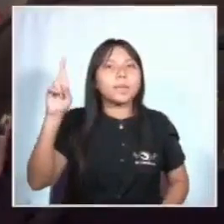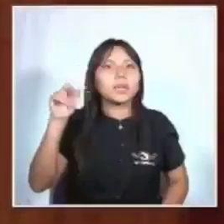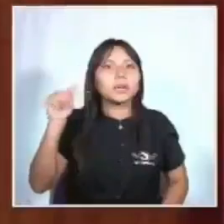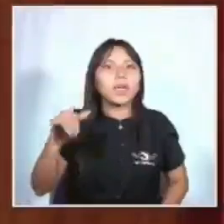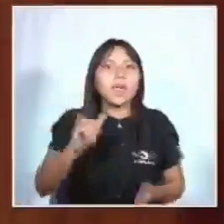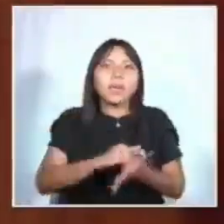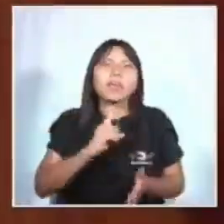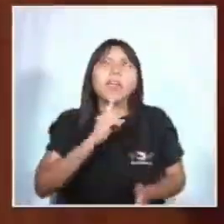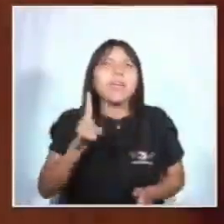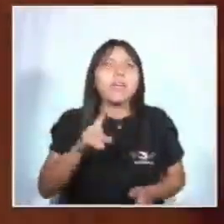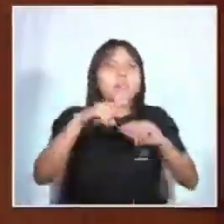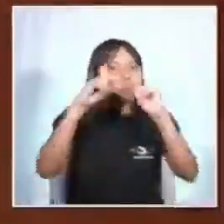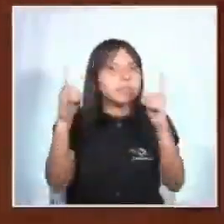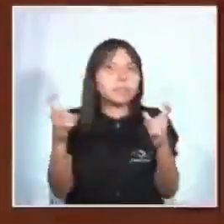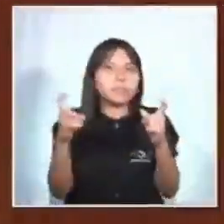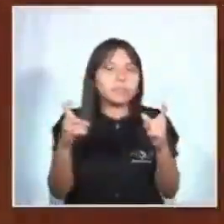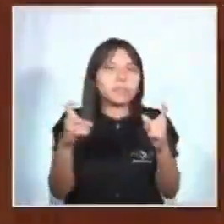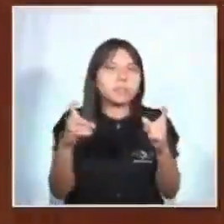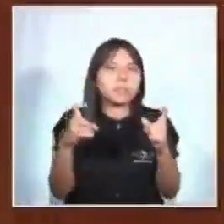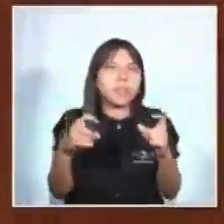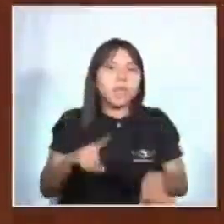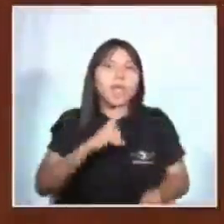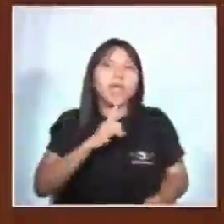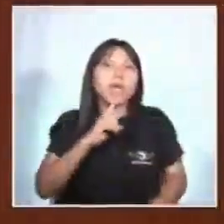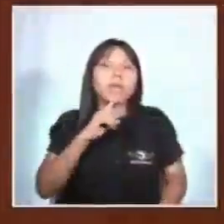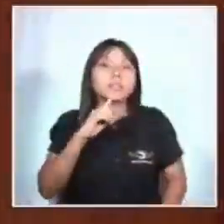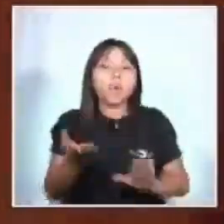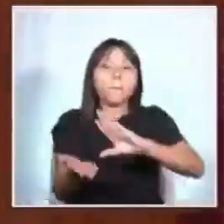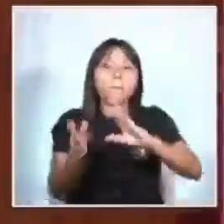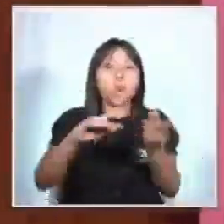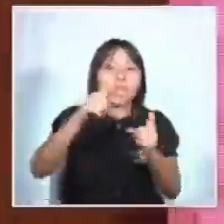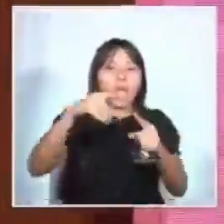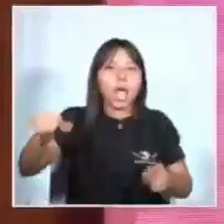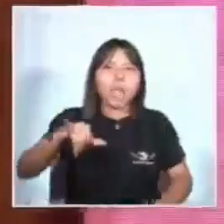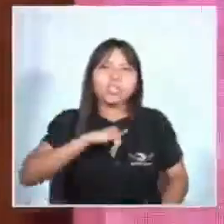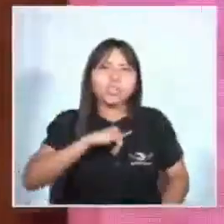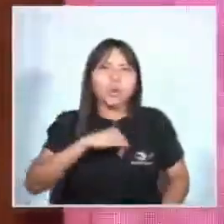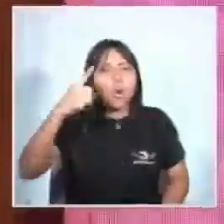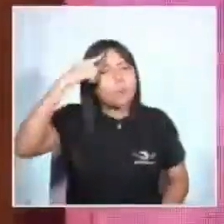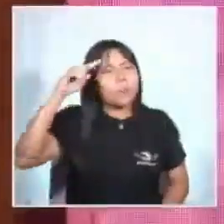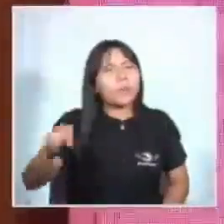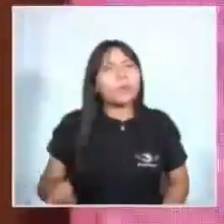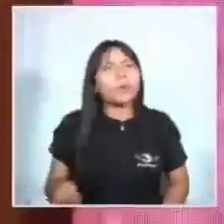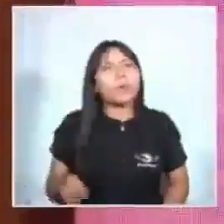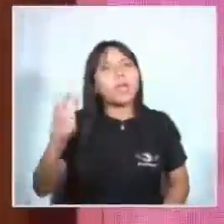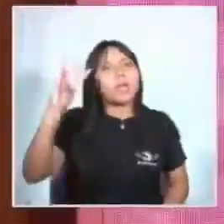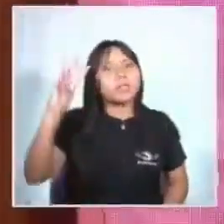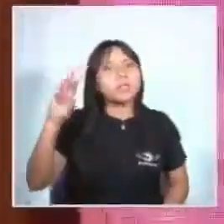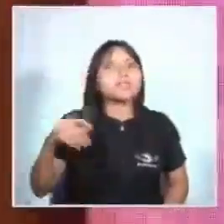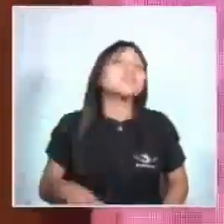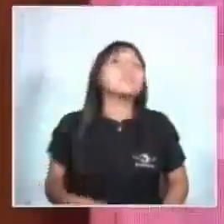mirra? Significa muerte al yo. Por 6 meses la humanidad